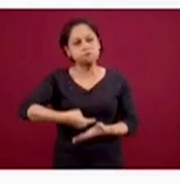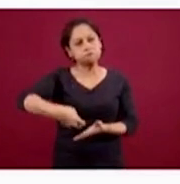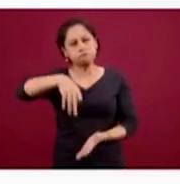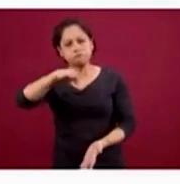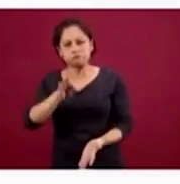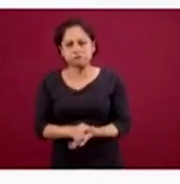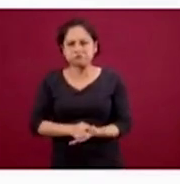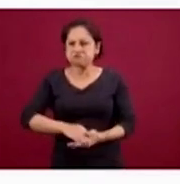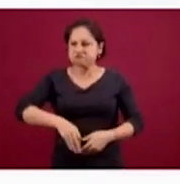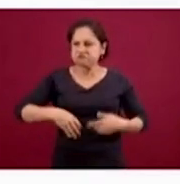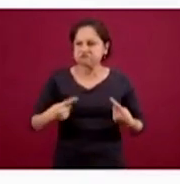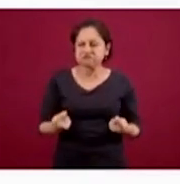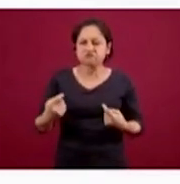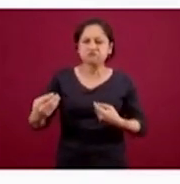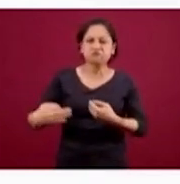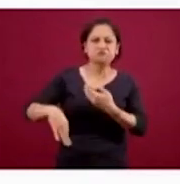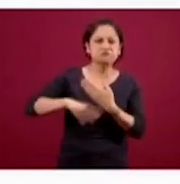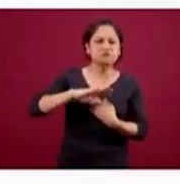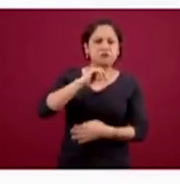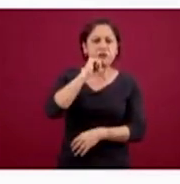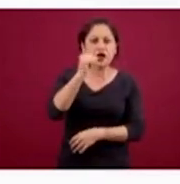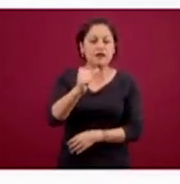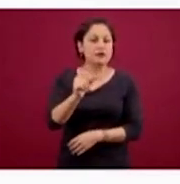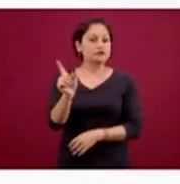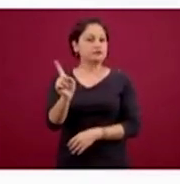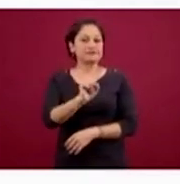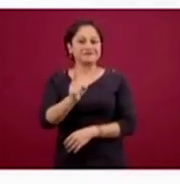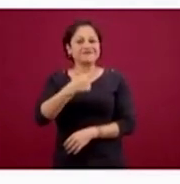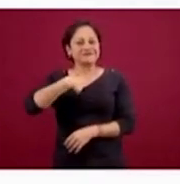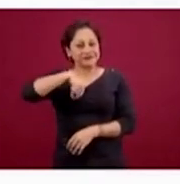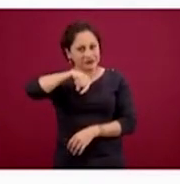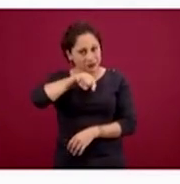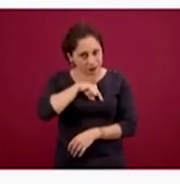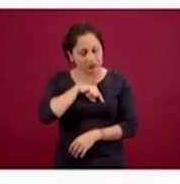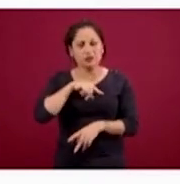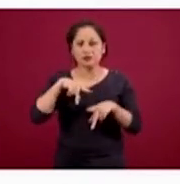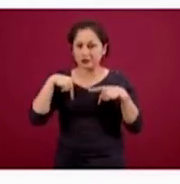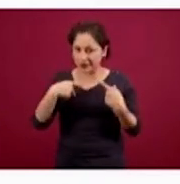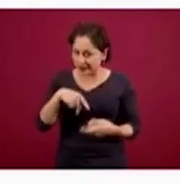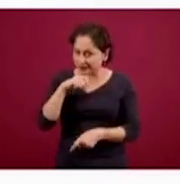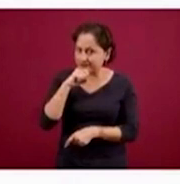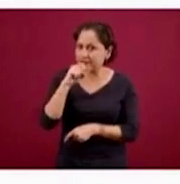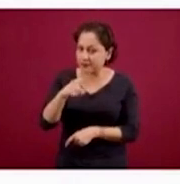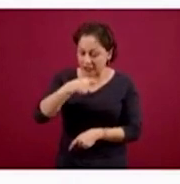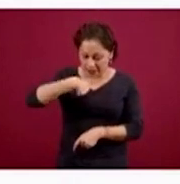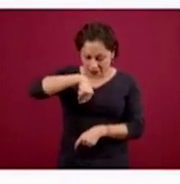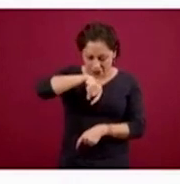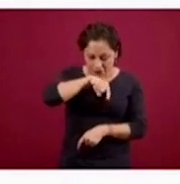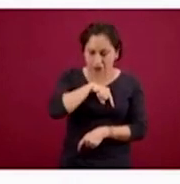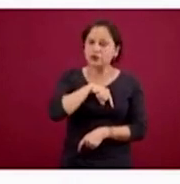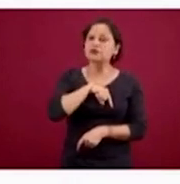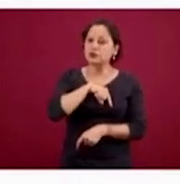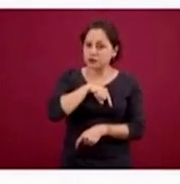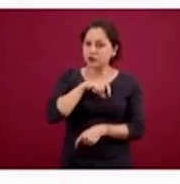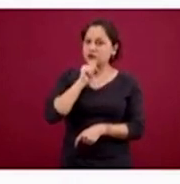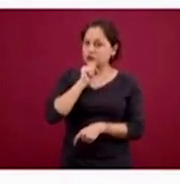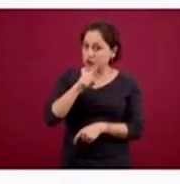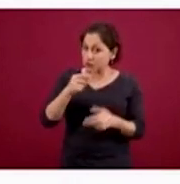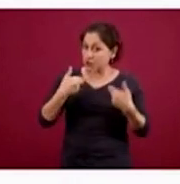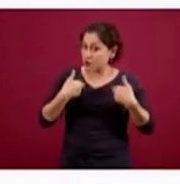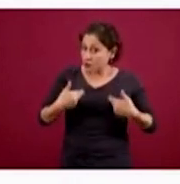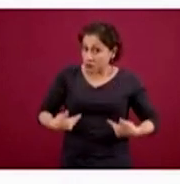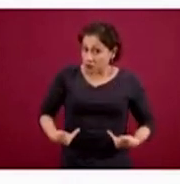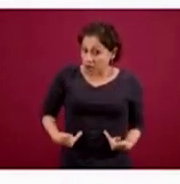necesaria quiénes somos nosotros que quiénes somos estos servidores de salud cuando menos los que estamos aquí somos